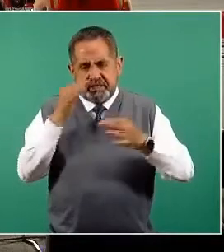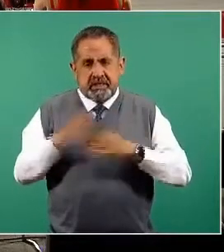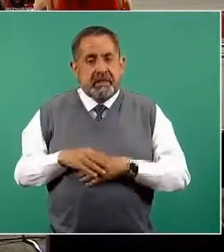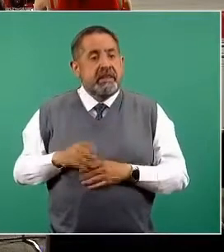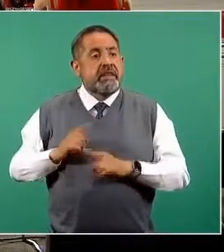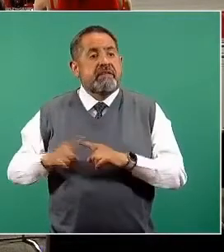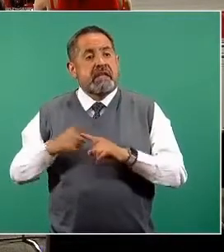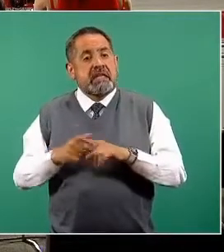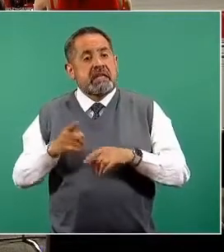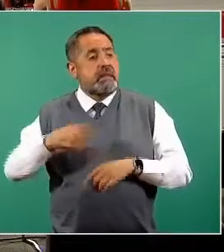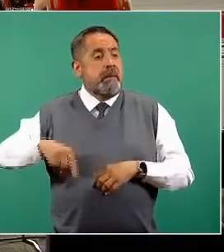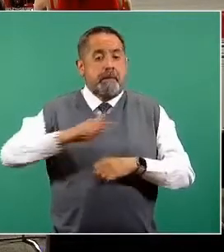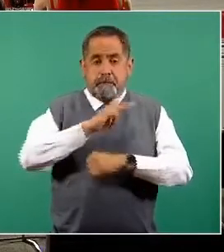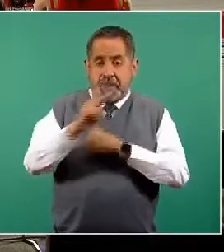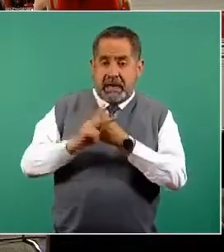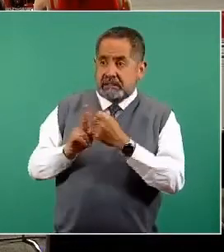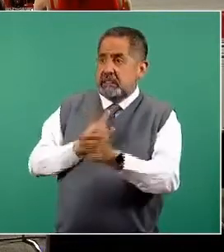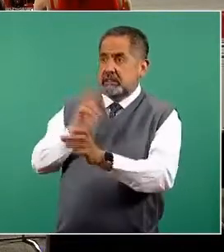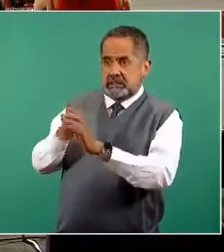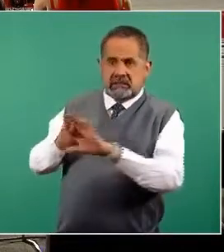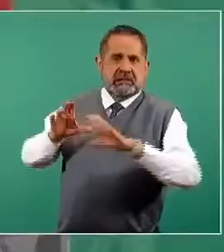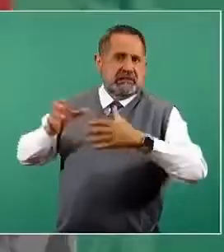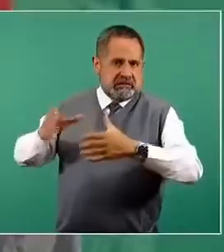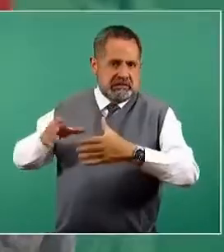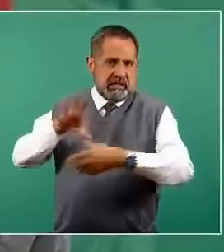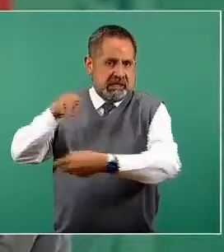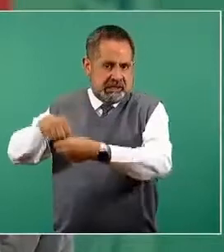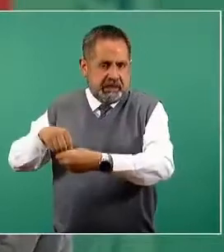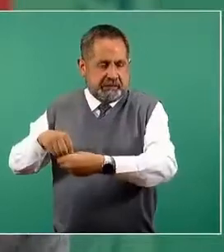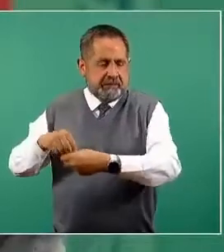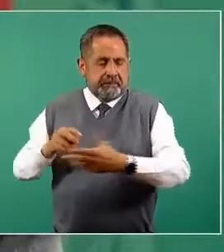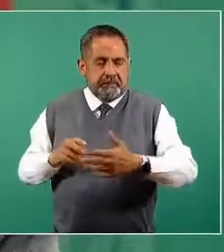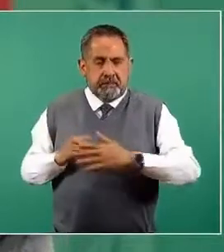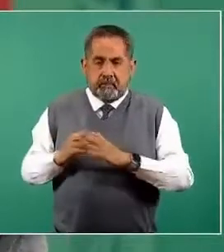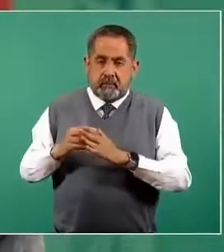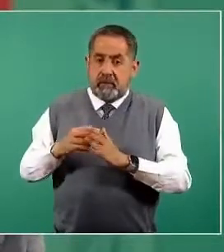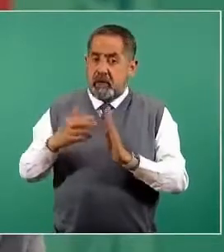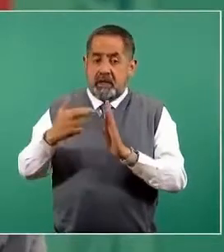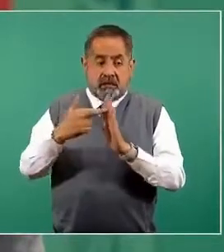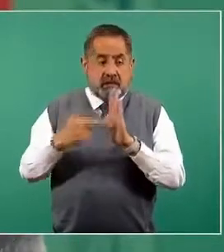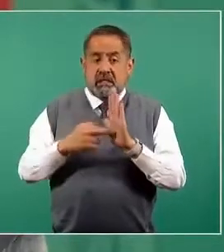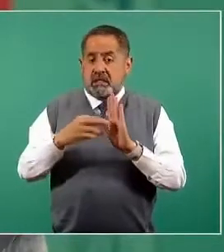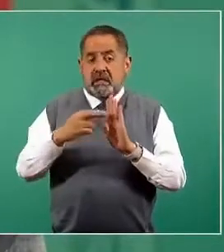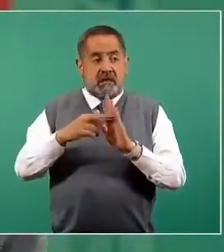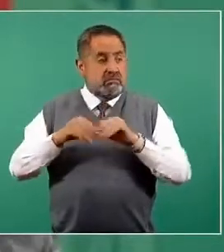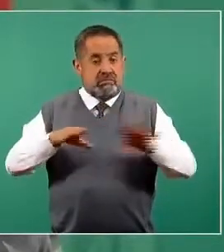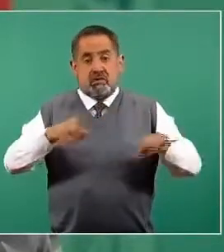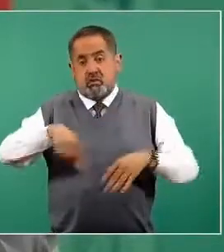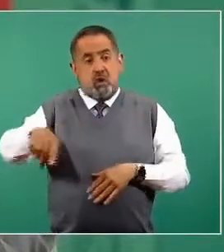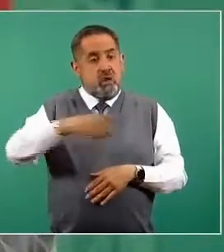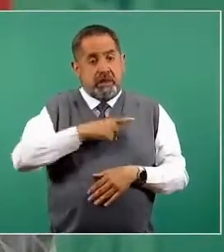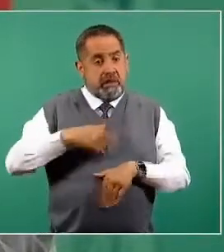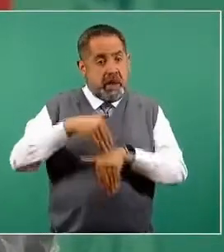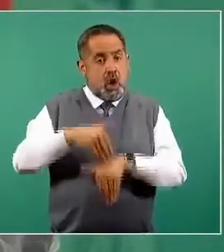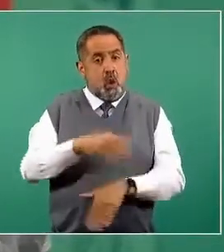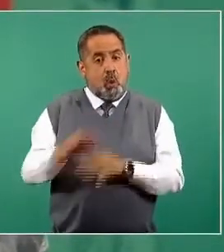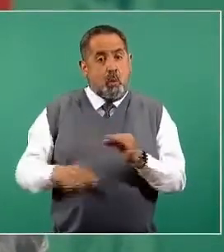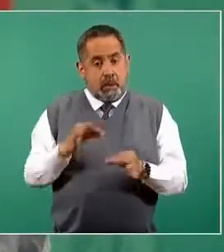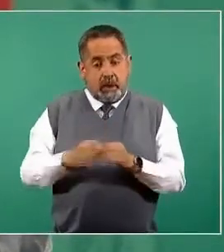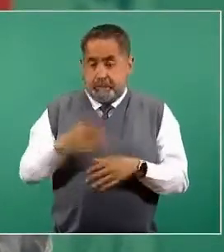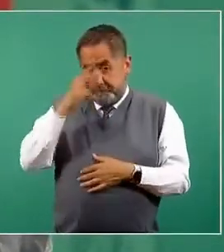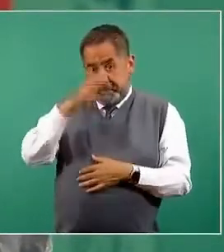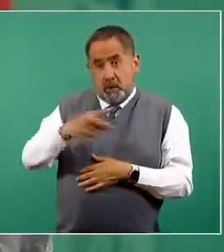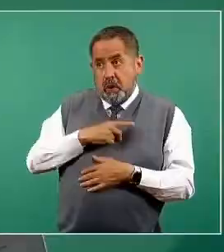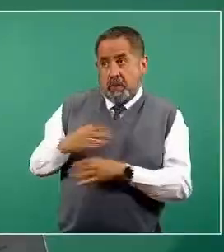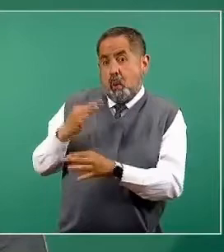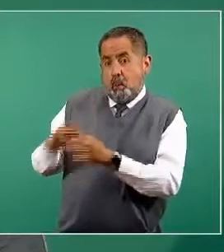los estados miembros de la organización es vinculante, es decir, estamos obligados a cumplirlo. México,